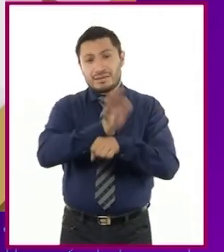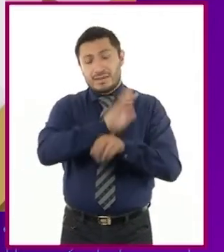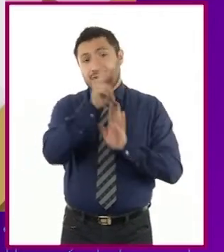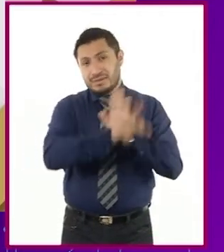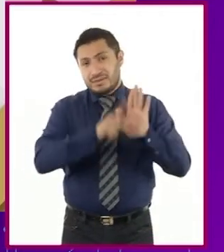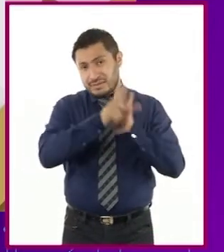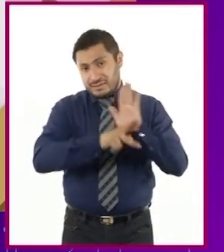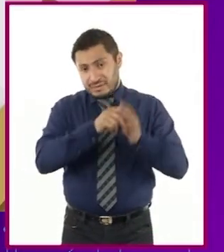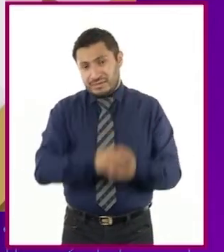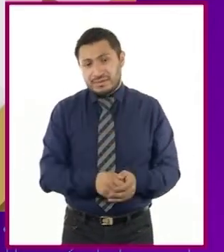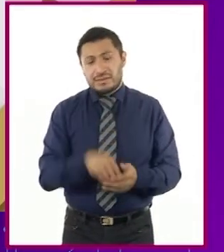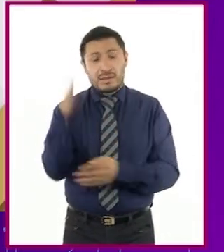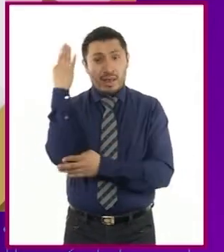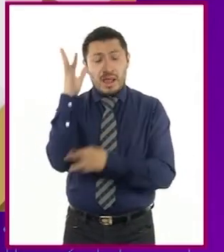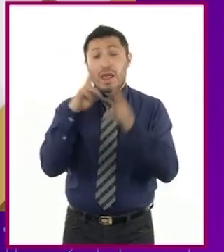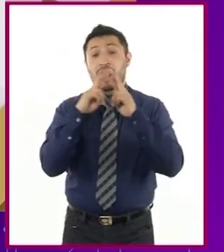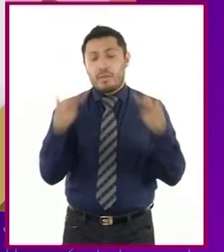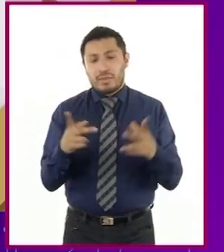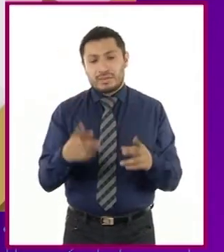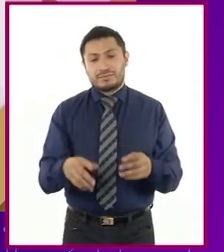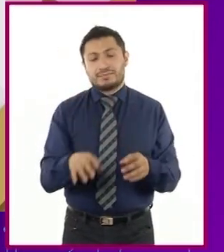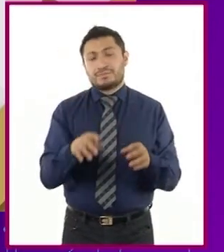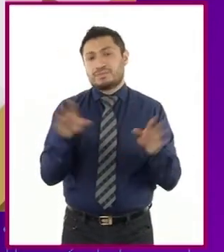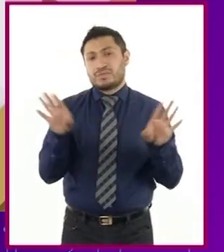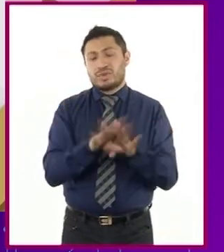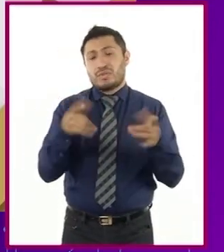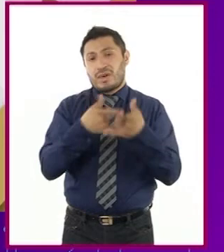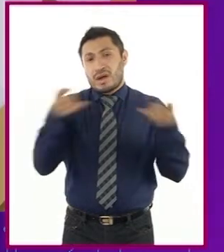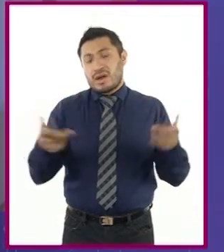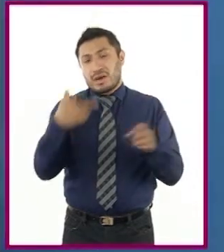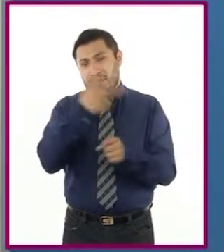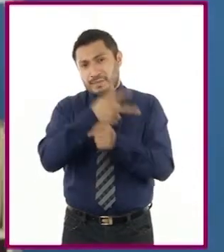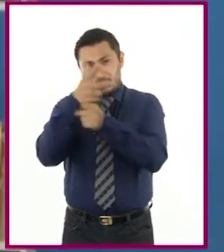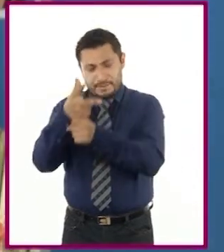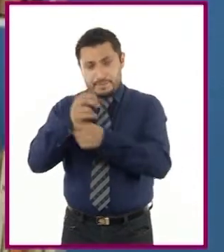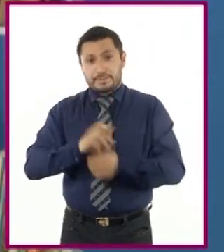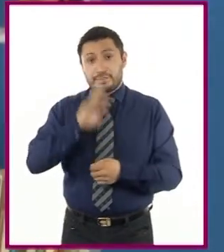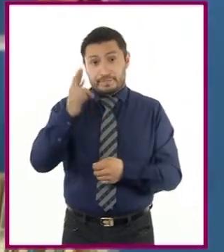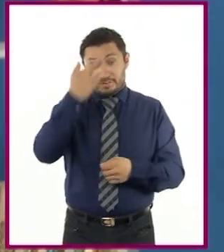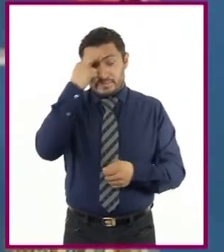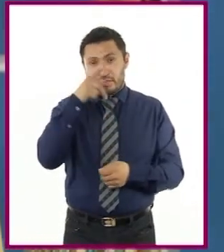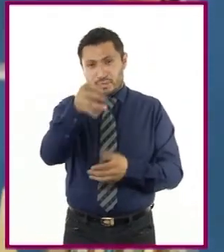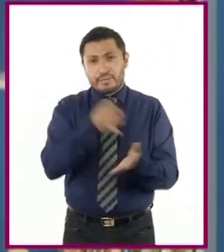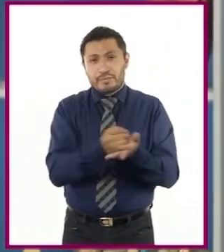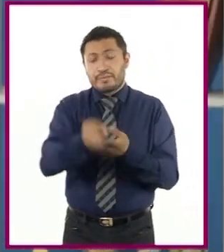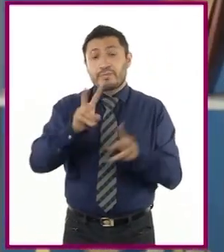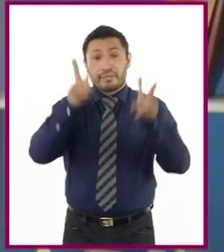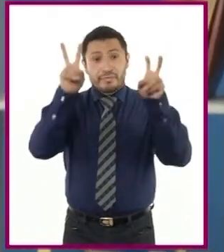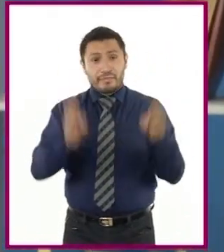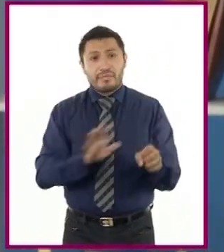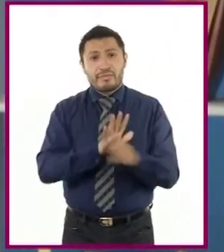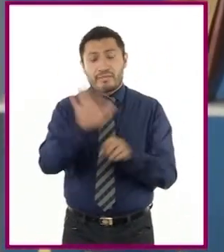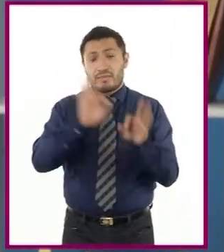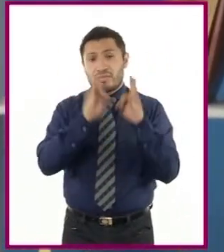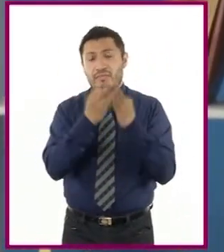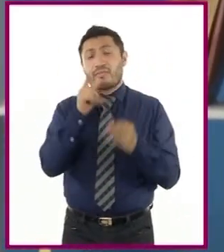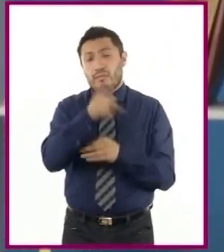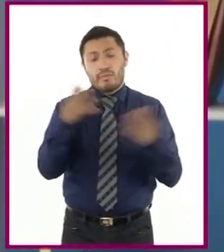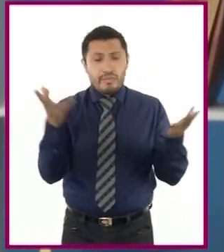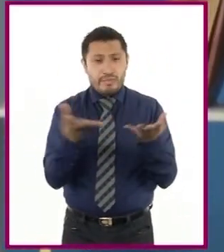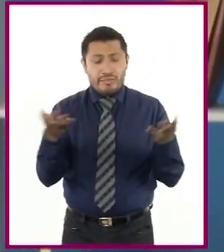película. El espejo roto, documental. Recuerden que ustedes deciden el tema y la forma en cómo lo van a